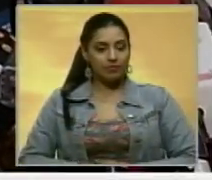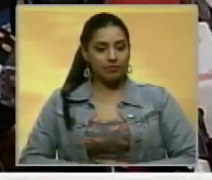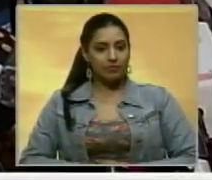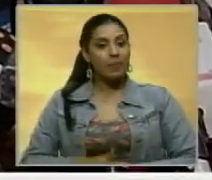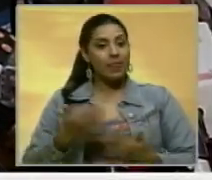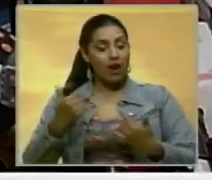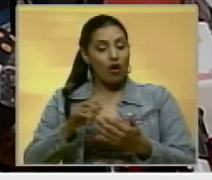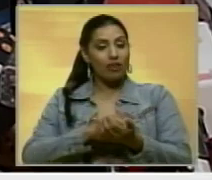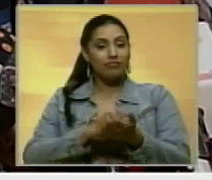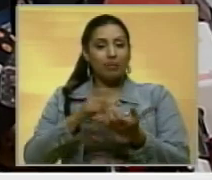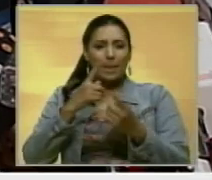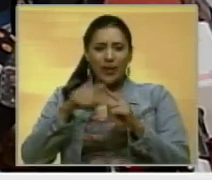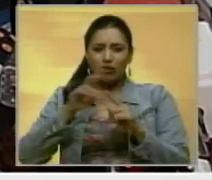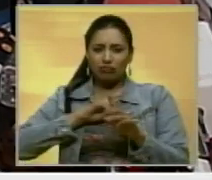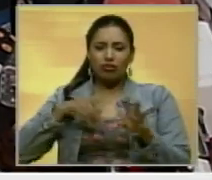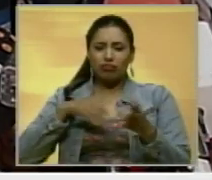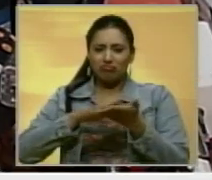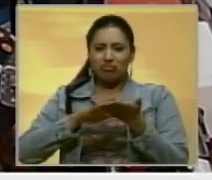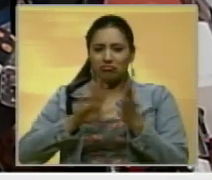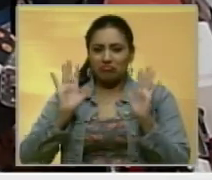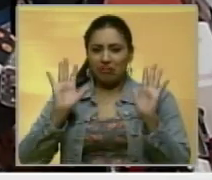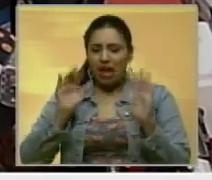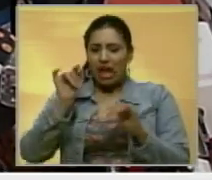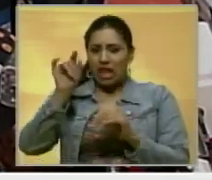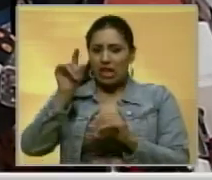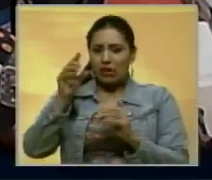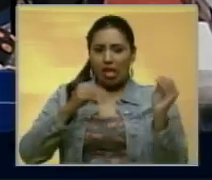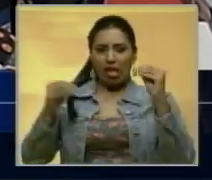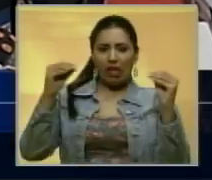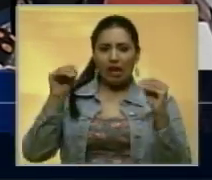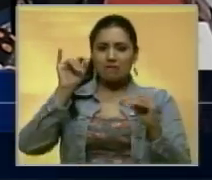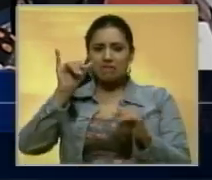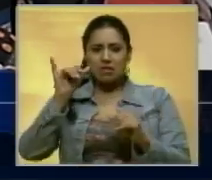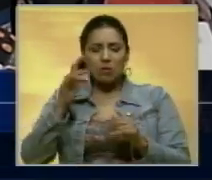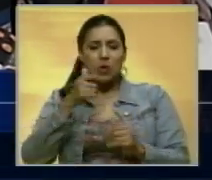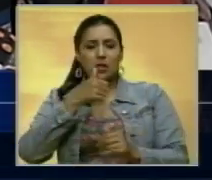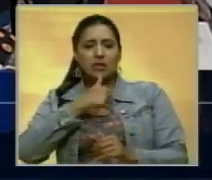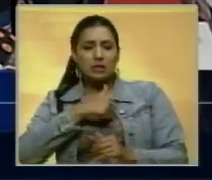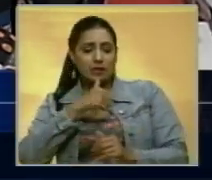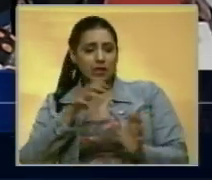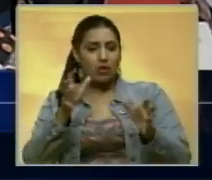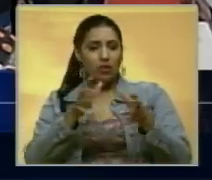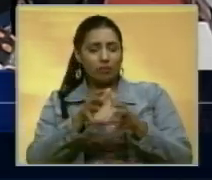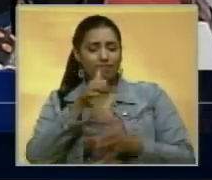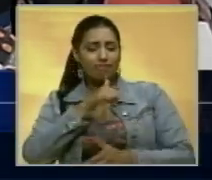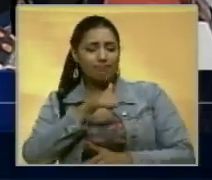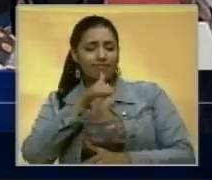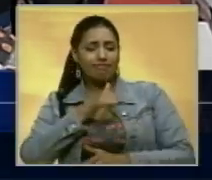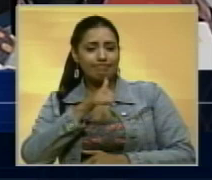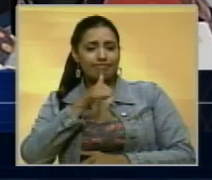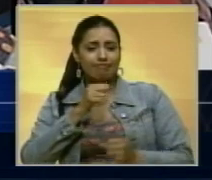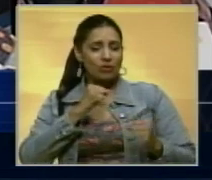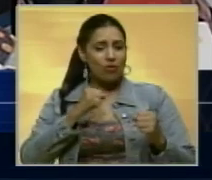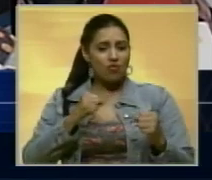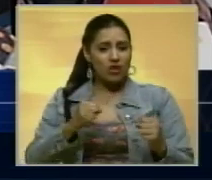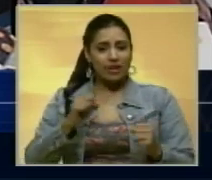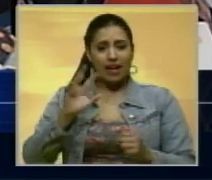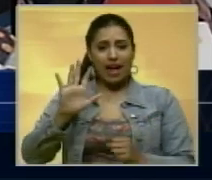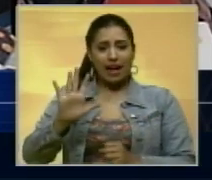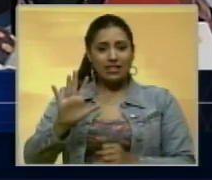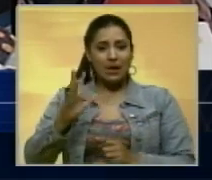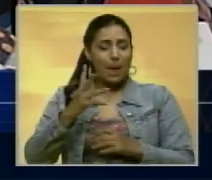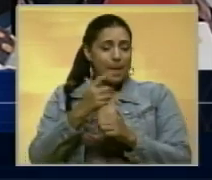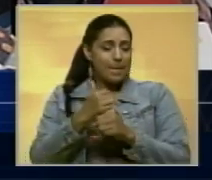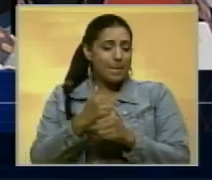como este, pero bien, lo vamos a resolver. Ellos que han sido demasiado pacientes y demasiado tolerantes como